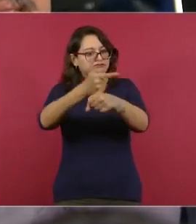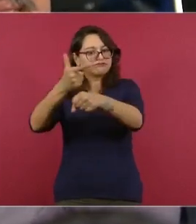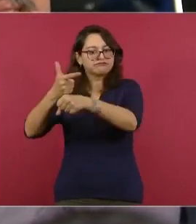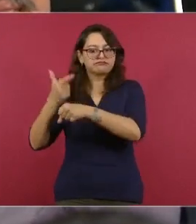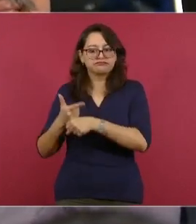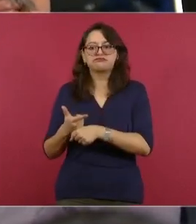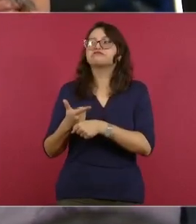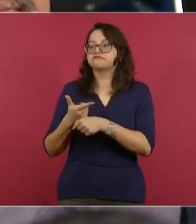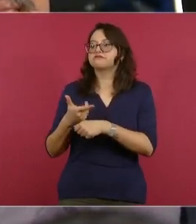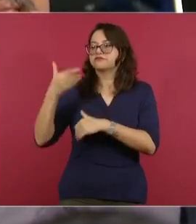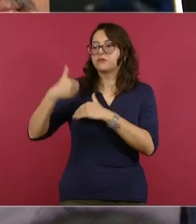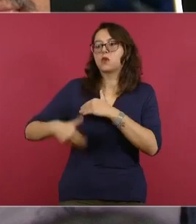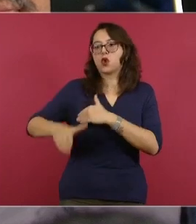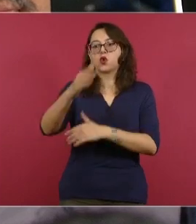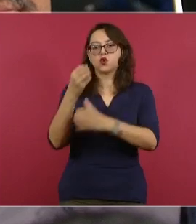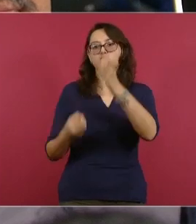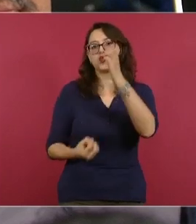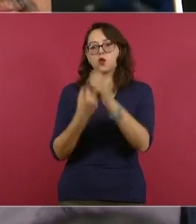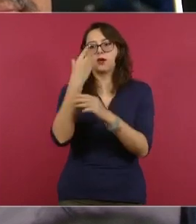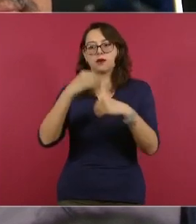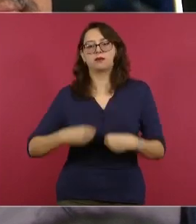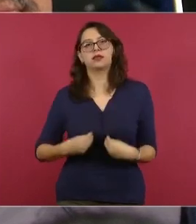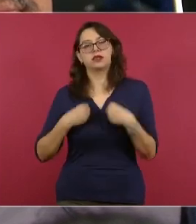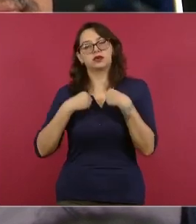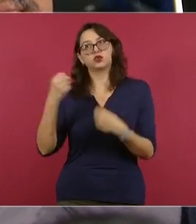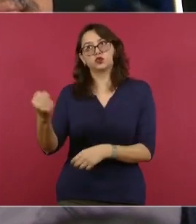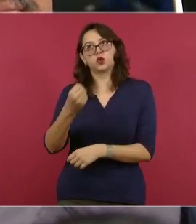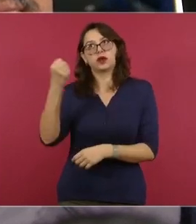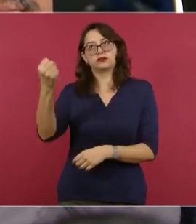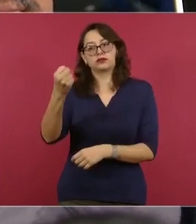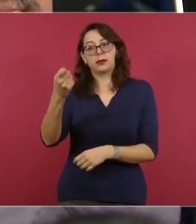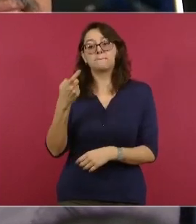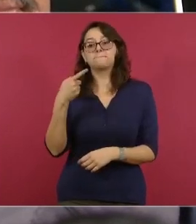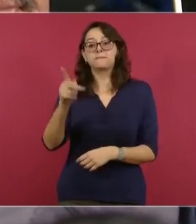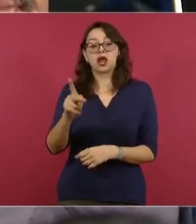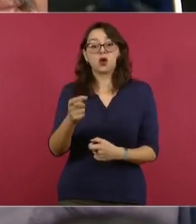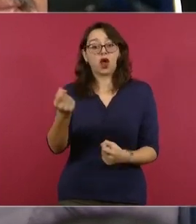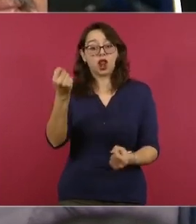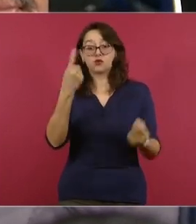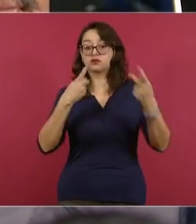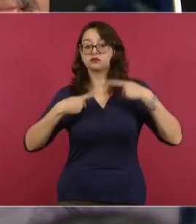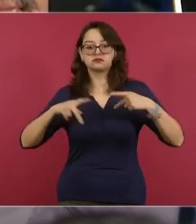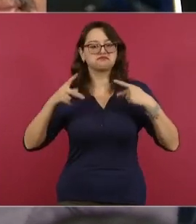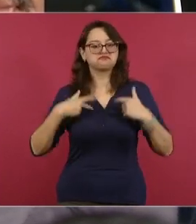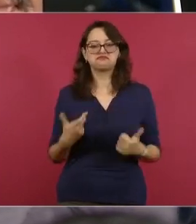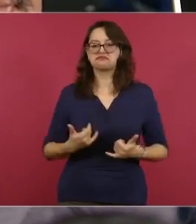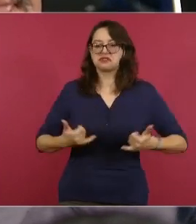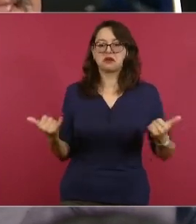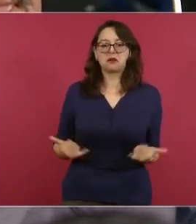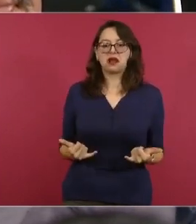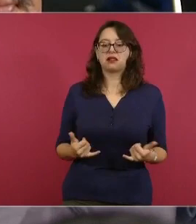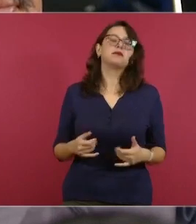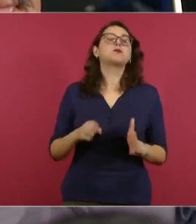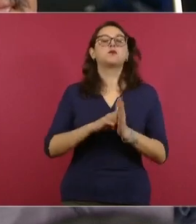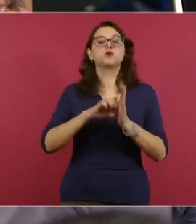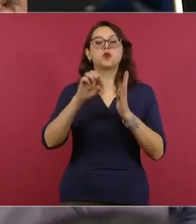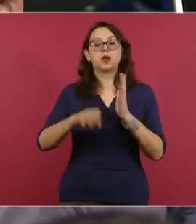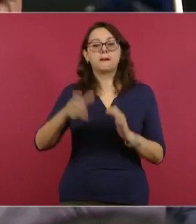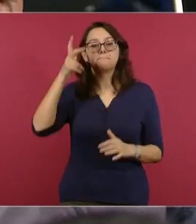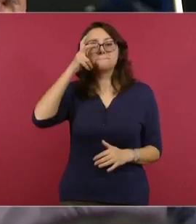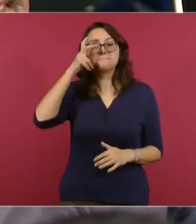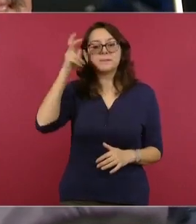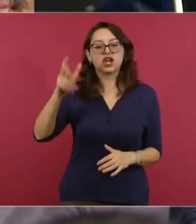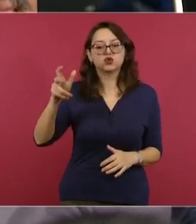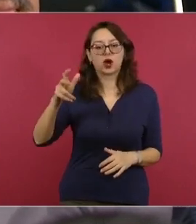esta nueva etapa de la vida política del país y mantienen sus esquemas de corrupción e impunidad. Un claro ejemplo es el alcalde de Pachuca, Sergio